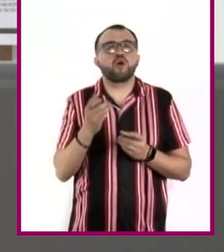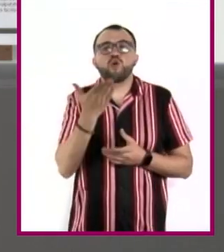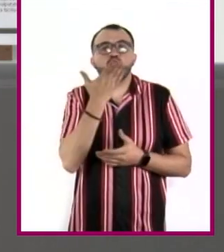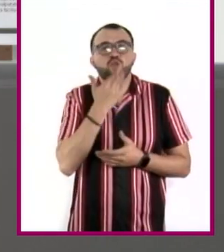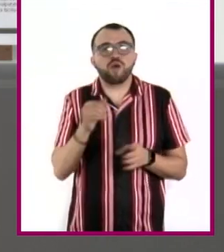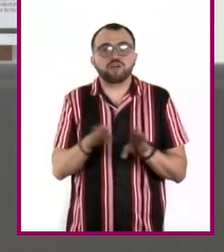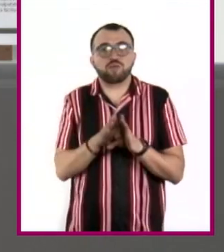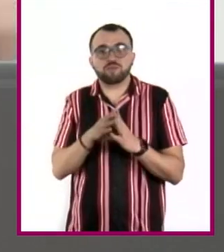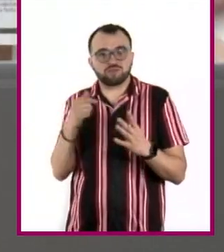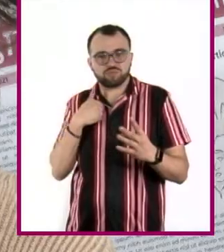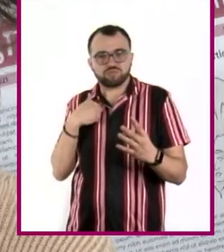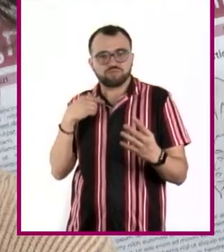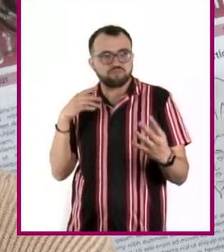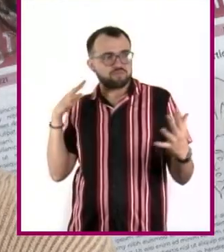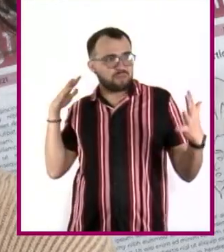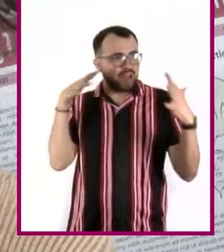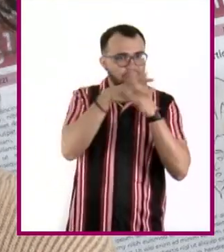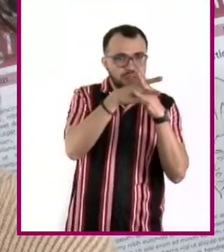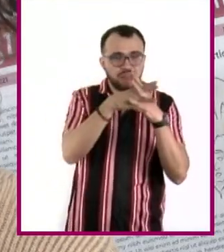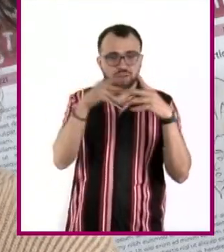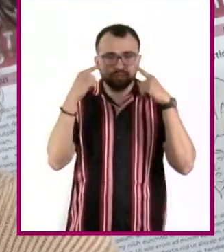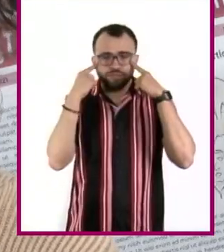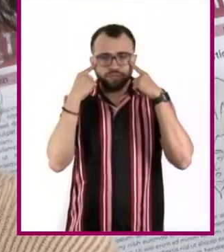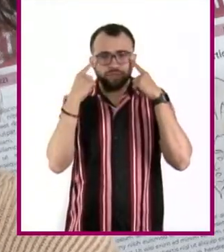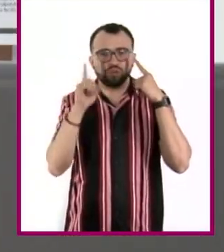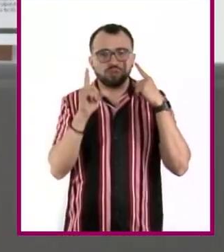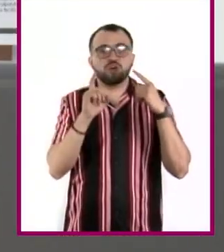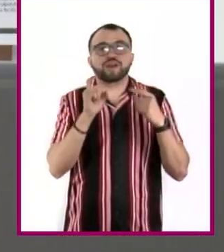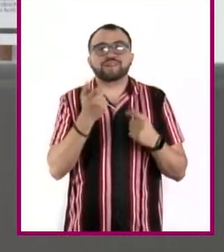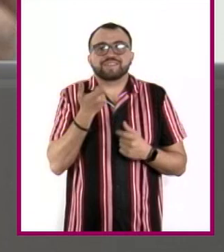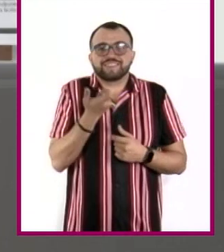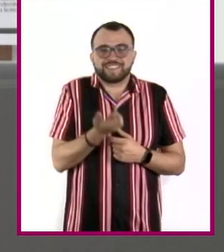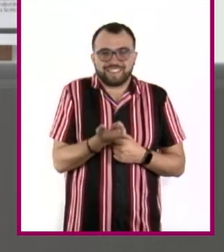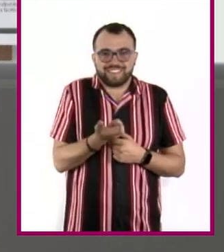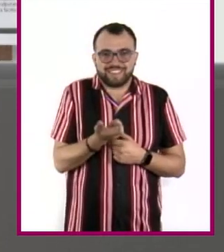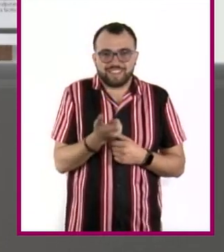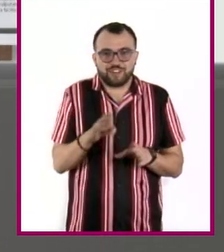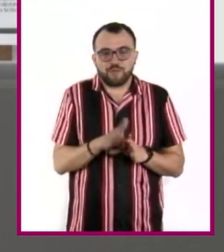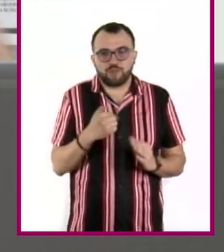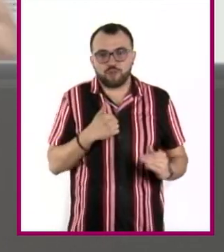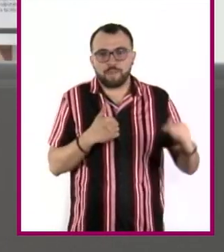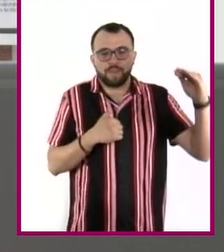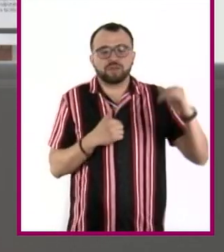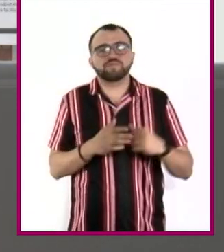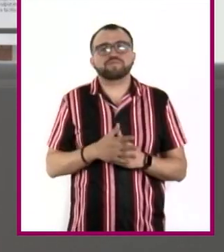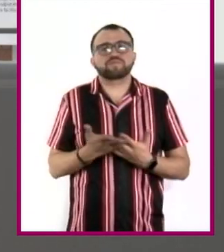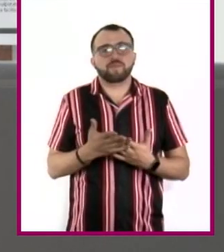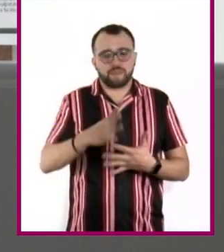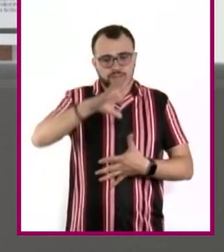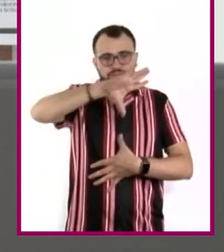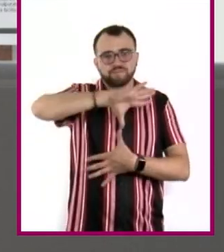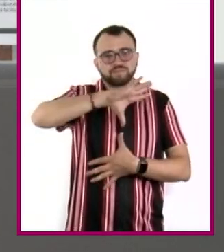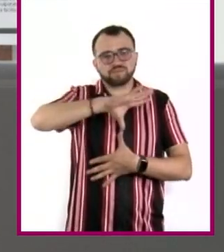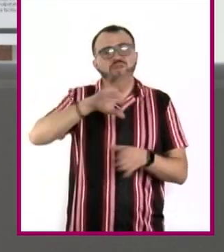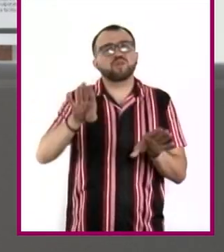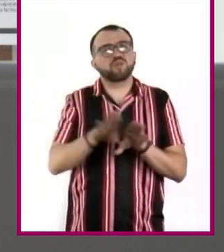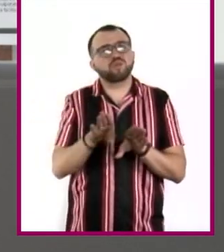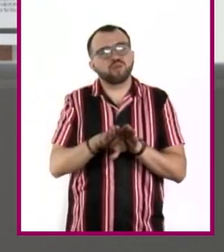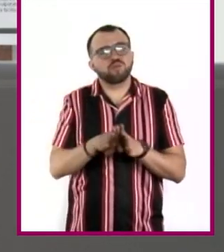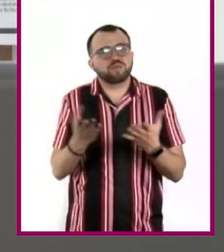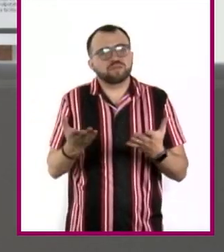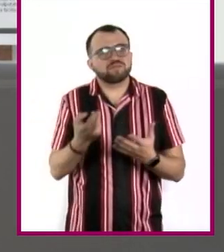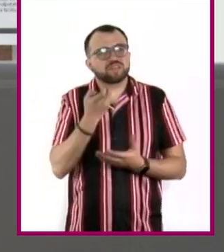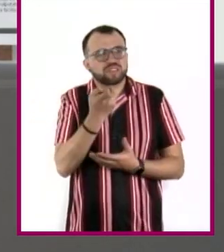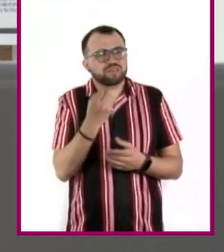confrontación directa con China, sino indirectamente con la economía. ¿Y cómo juega América Latina en este nuevo orden mundial?